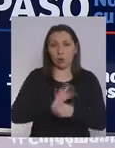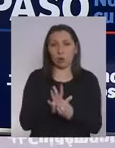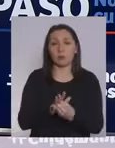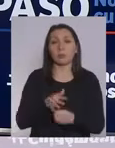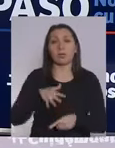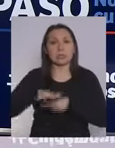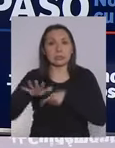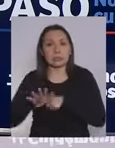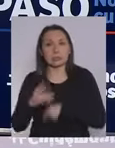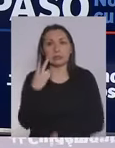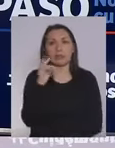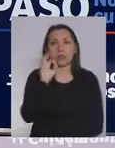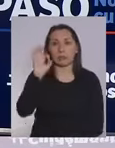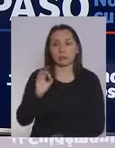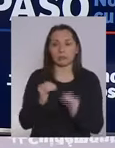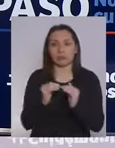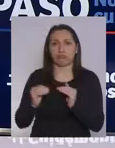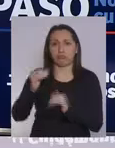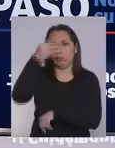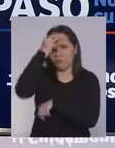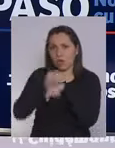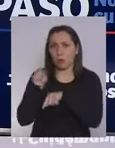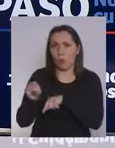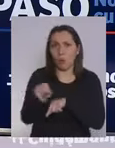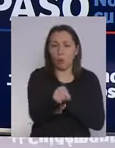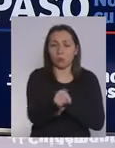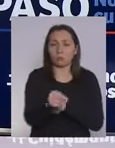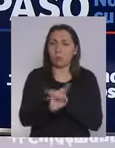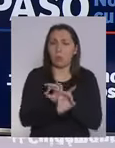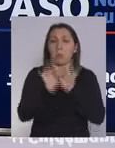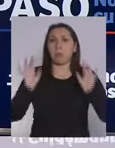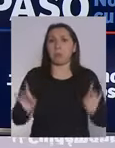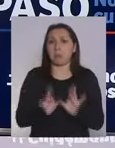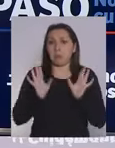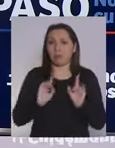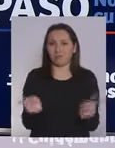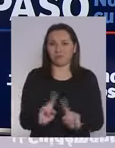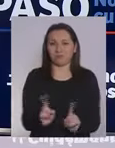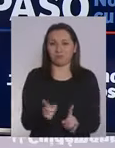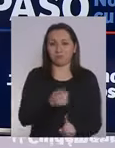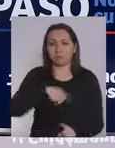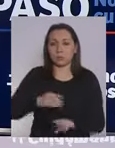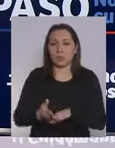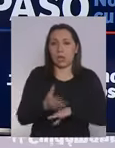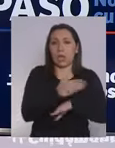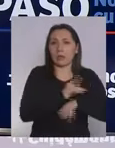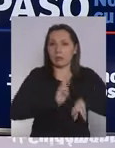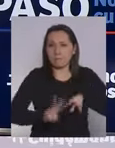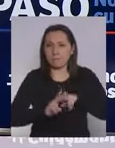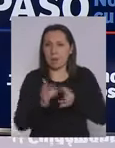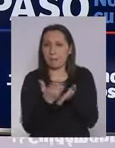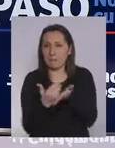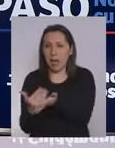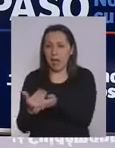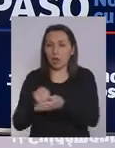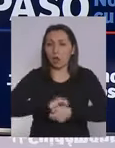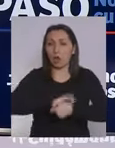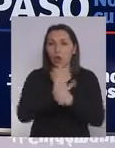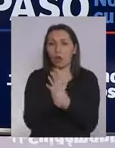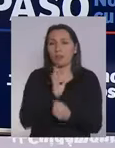15 al 20 por ciento incluso y esto no es casualidad nosotros durante la preparación de este plan de coronavirus